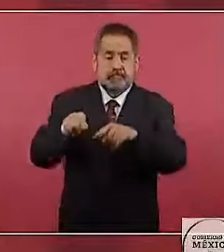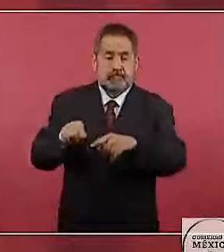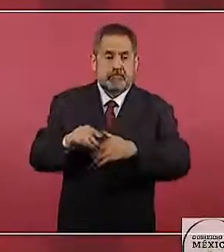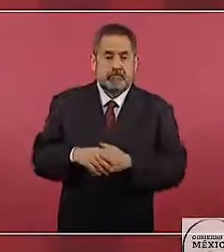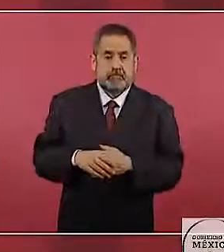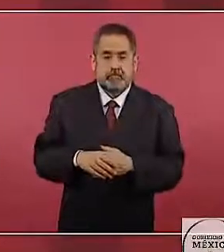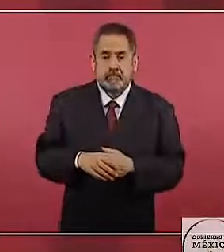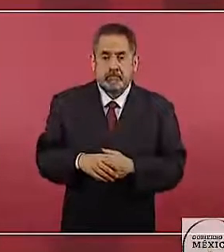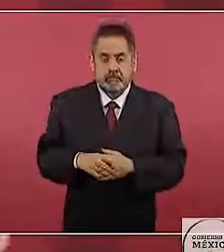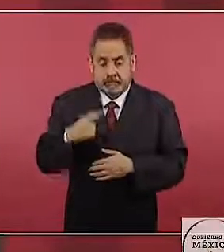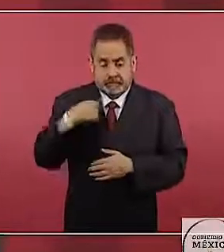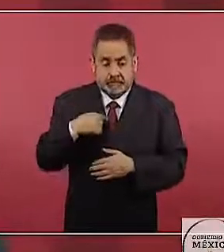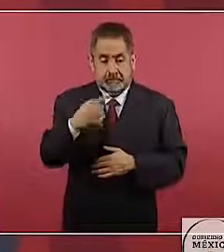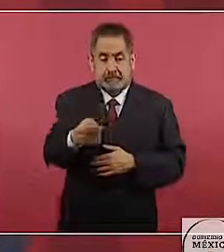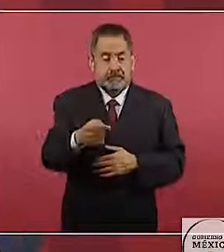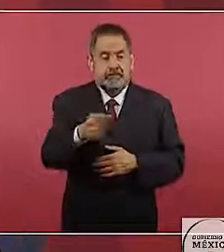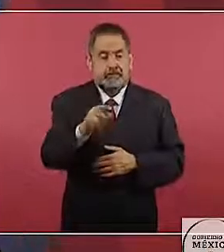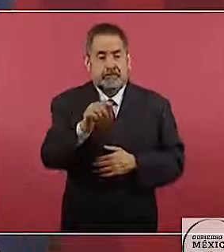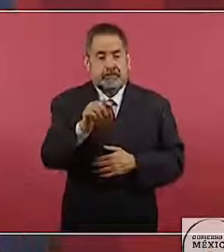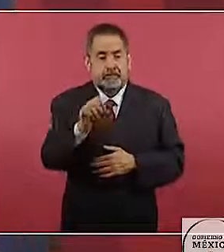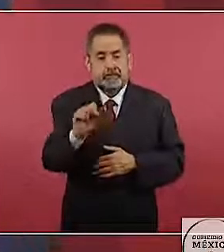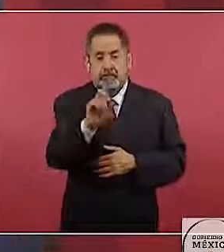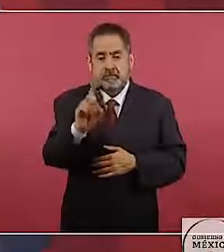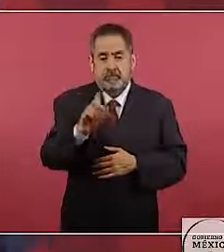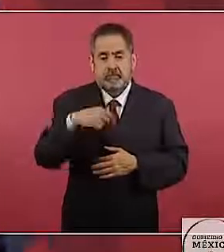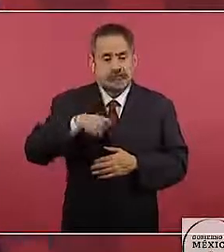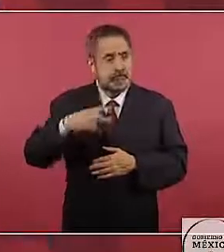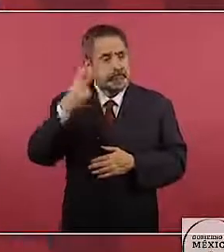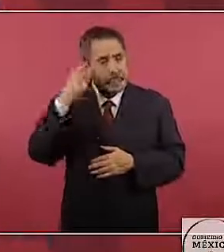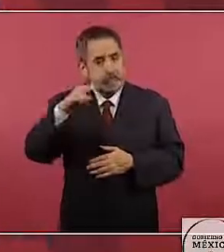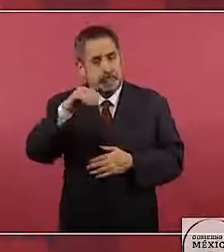Este fin de semana voy a hacer un recorrido